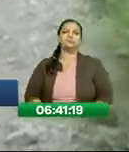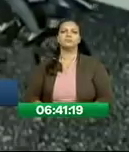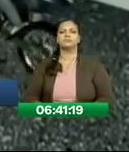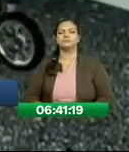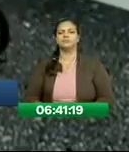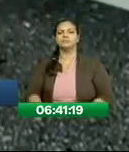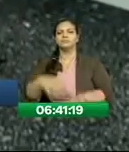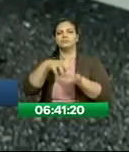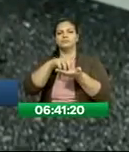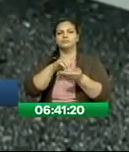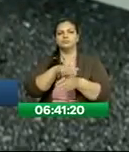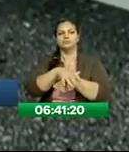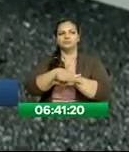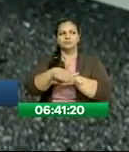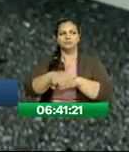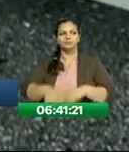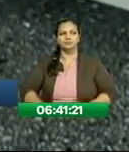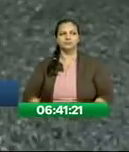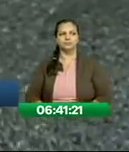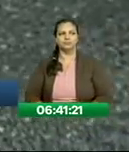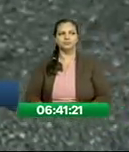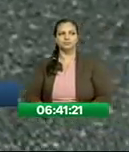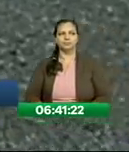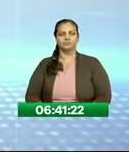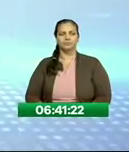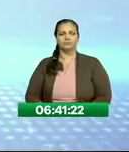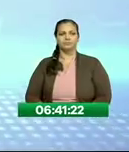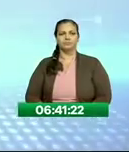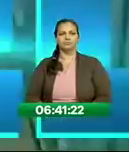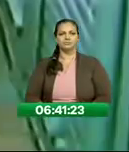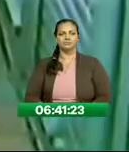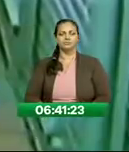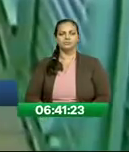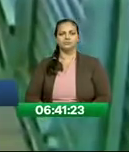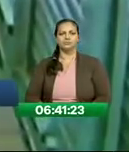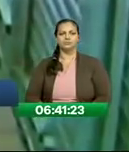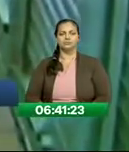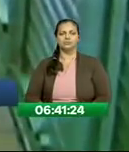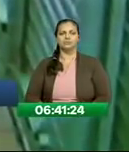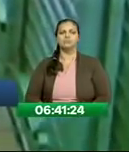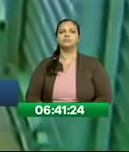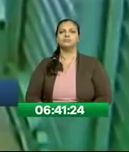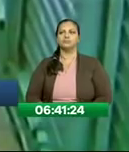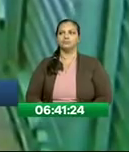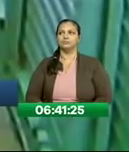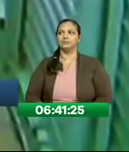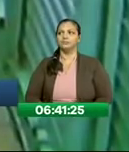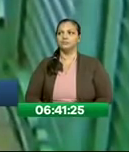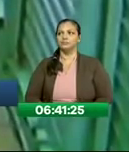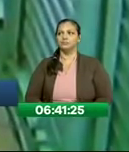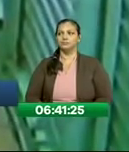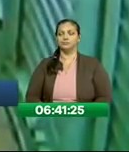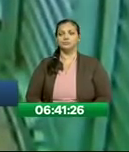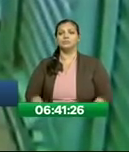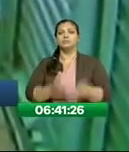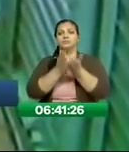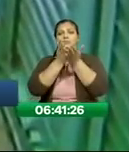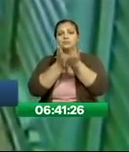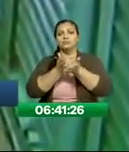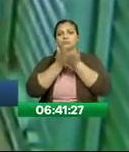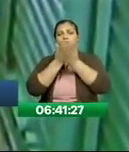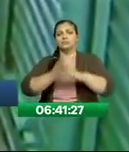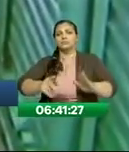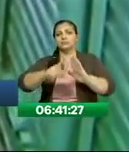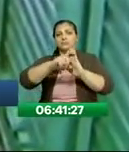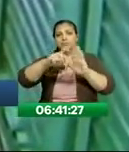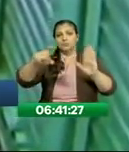de Los Ríos. Cámaras de seguridad captaron cómo dos sujetos intentaron robar